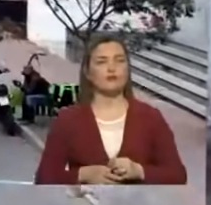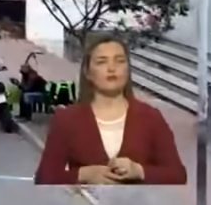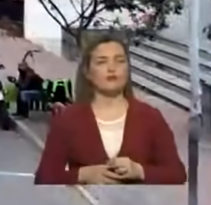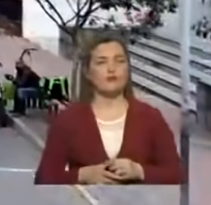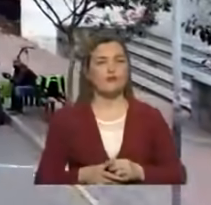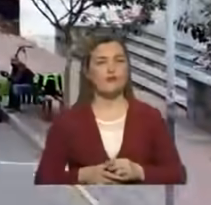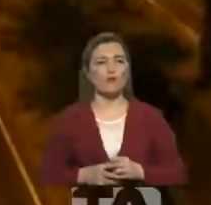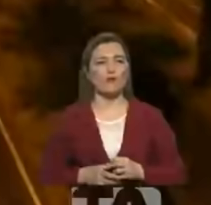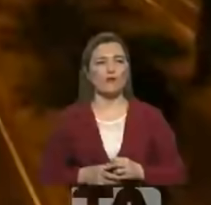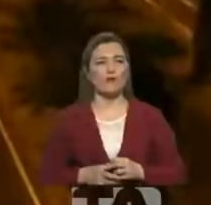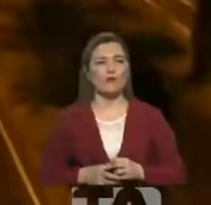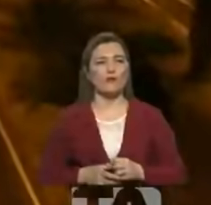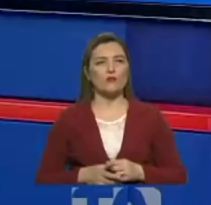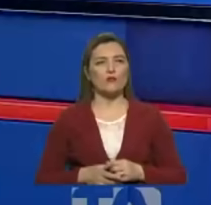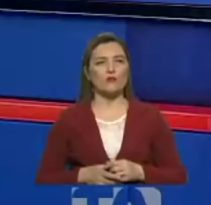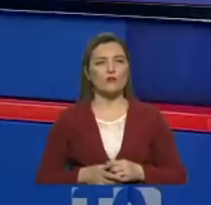Coello, 24 horas.